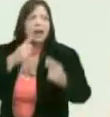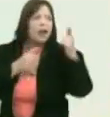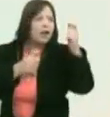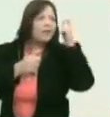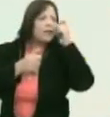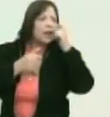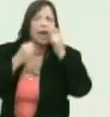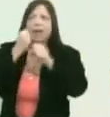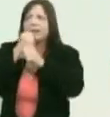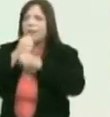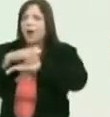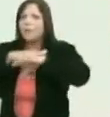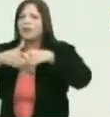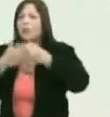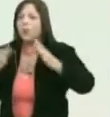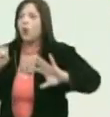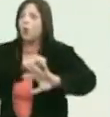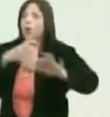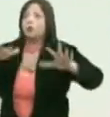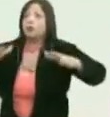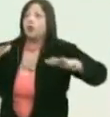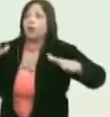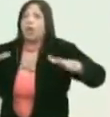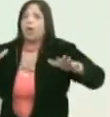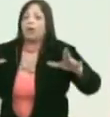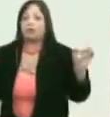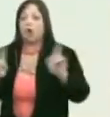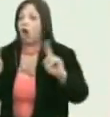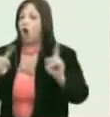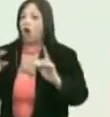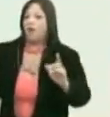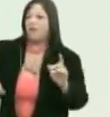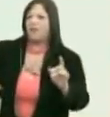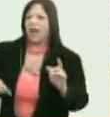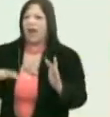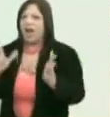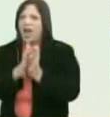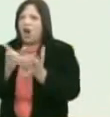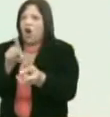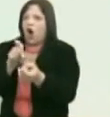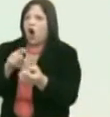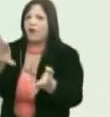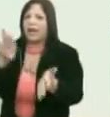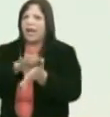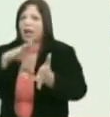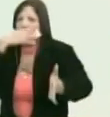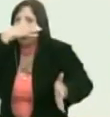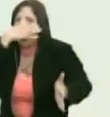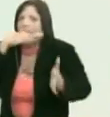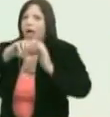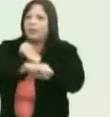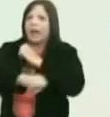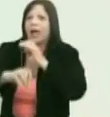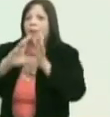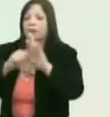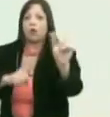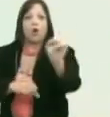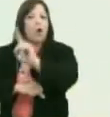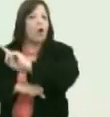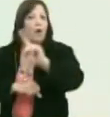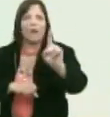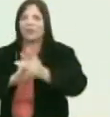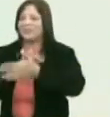o un empleado del Ministerio Público, no se asuste porque lo van a extorsionar o le van a cobrar una comisión o lo van a